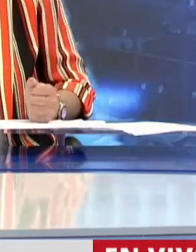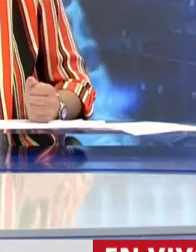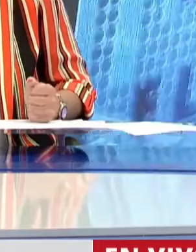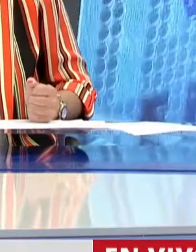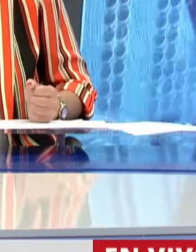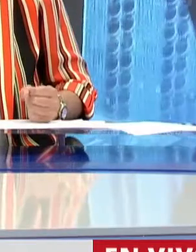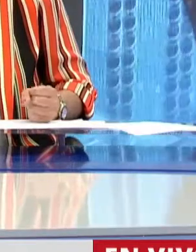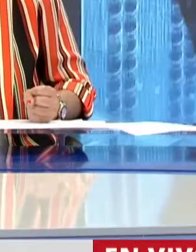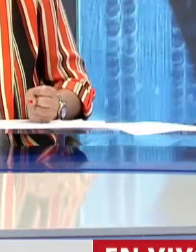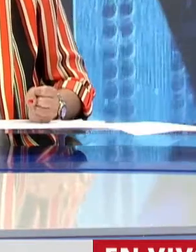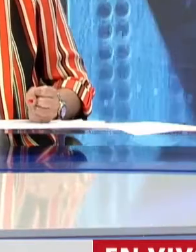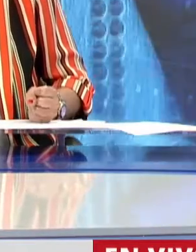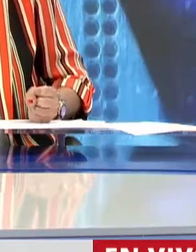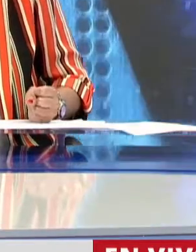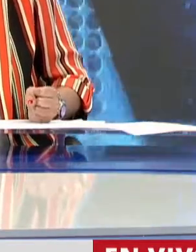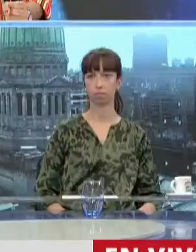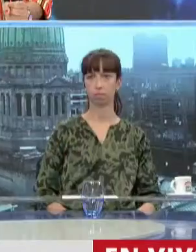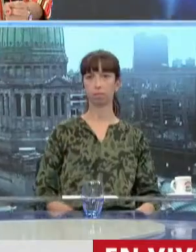Susana.